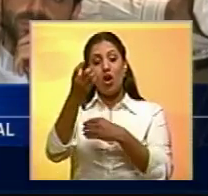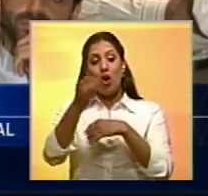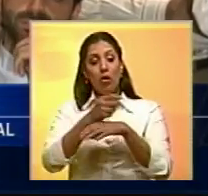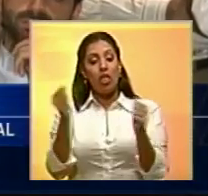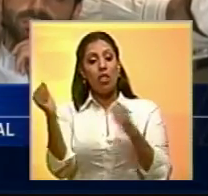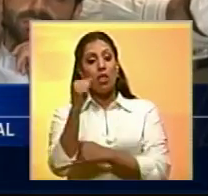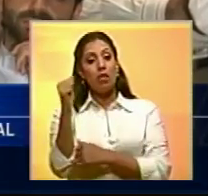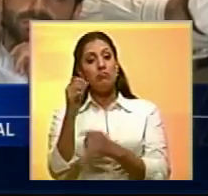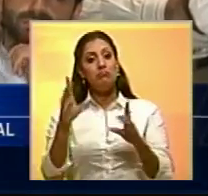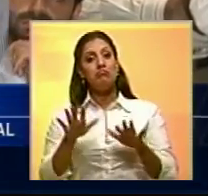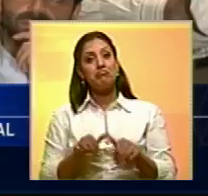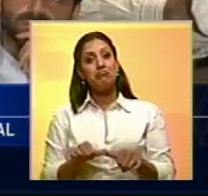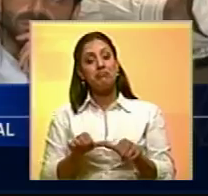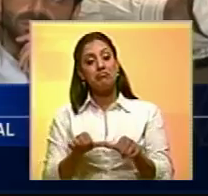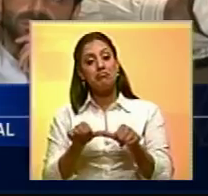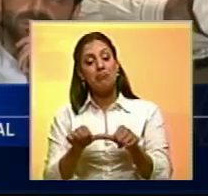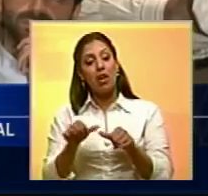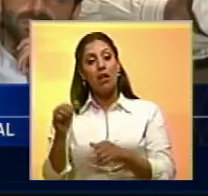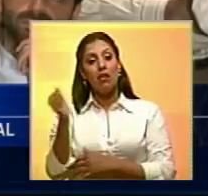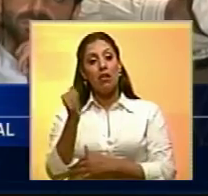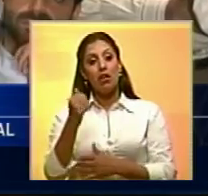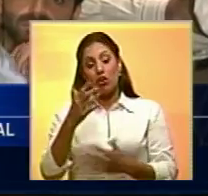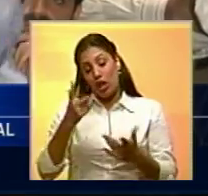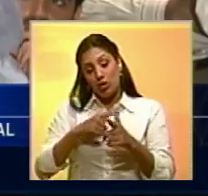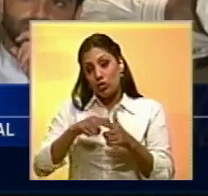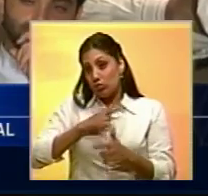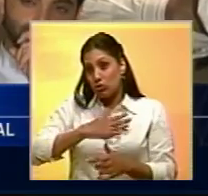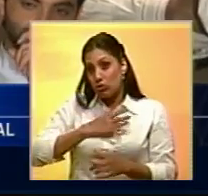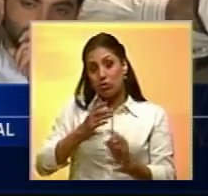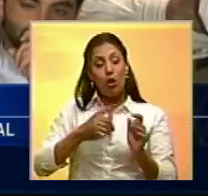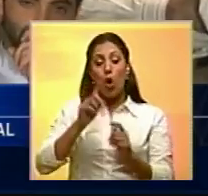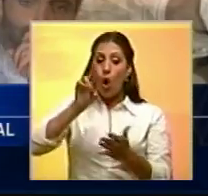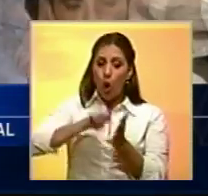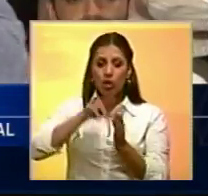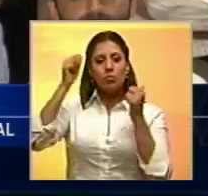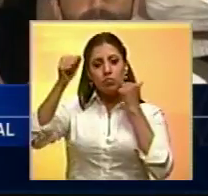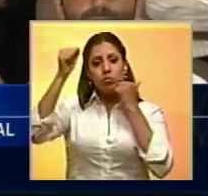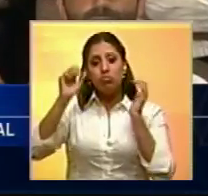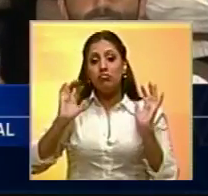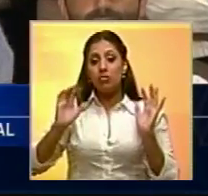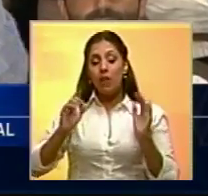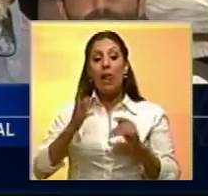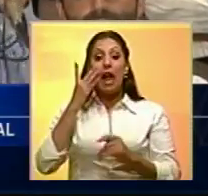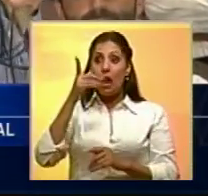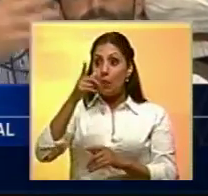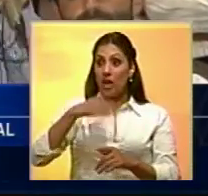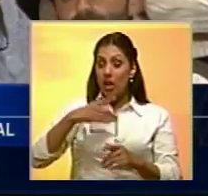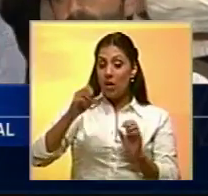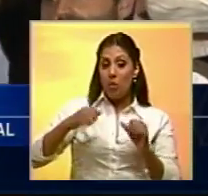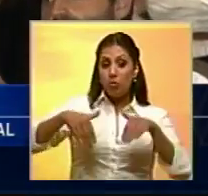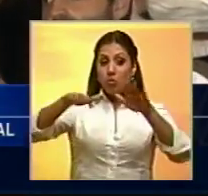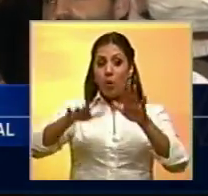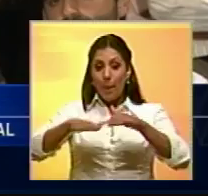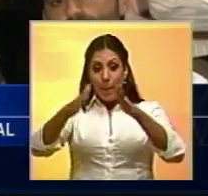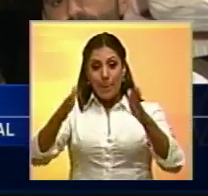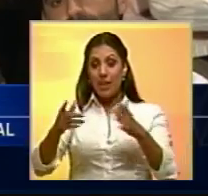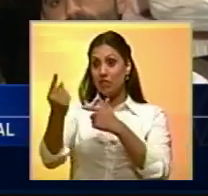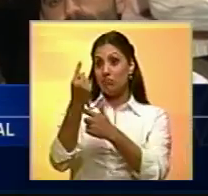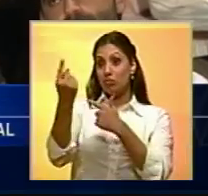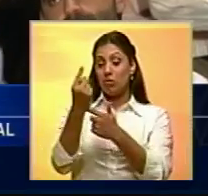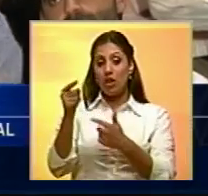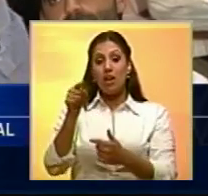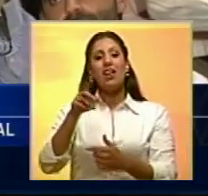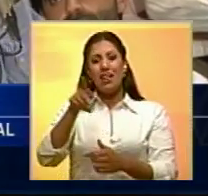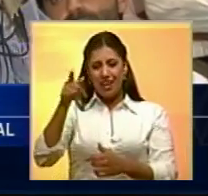ahí, en la suya. Entonces nosotros tendremos que retomar nuestra agenda. Señales de que quieren patear la mesa.